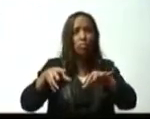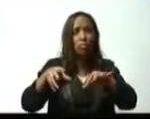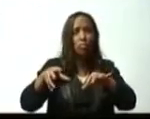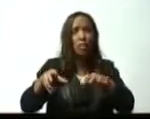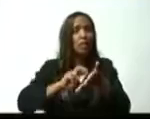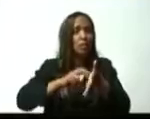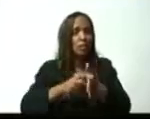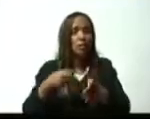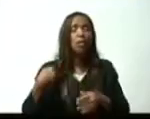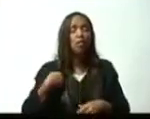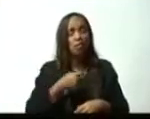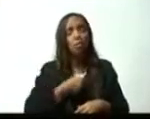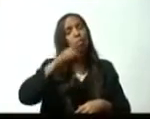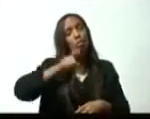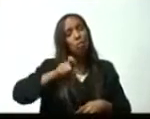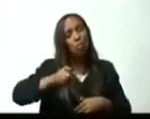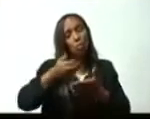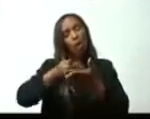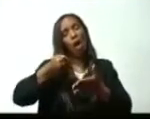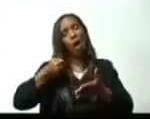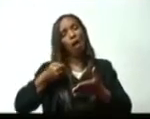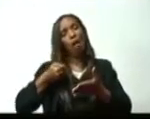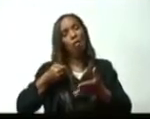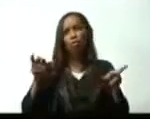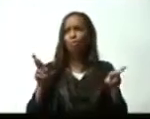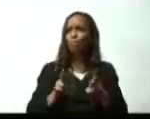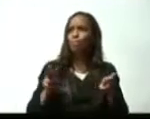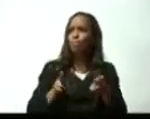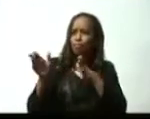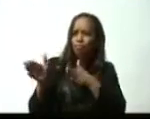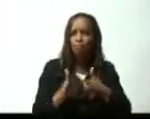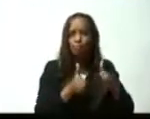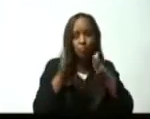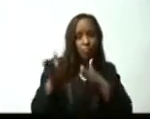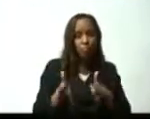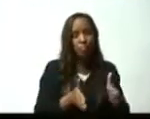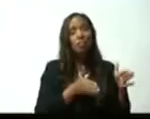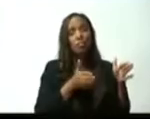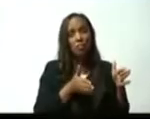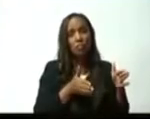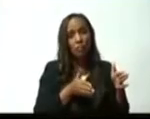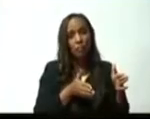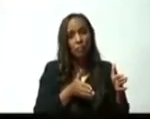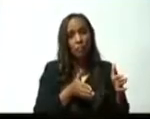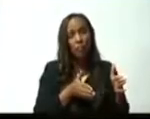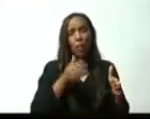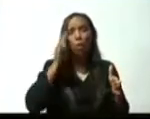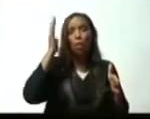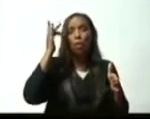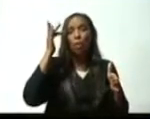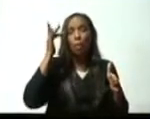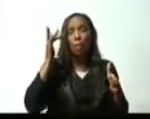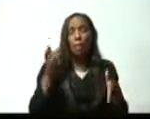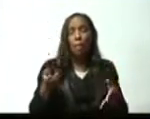atmosféricos que afectan nuestro país. Y es lamentable como vemos tantas casas